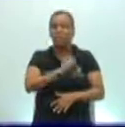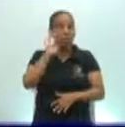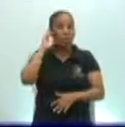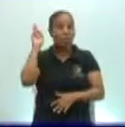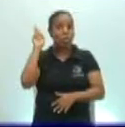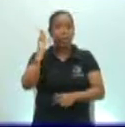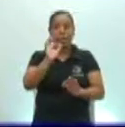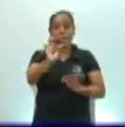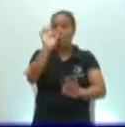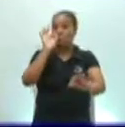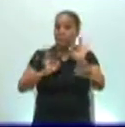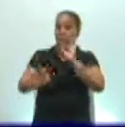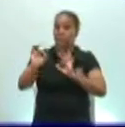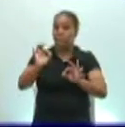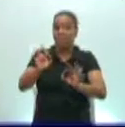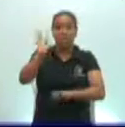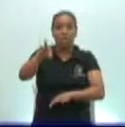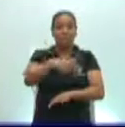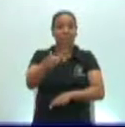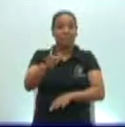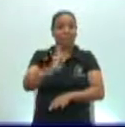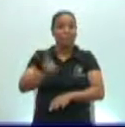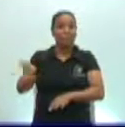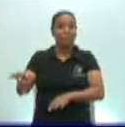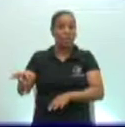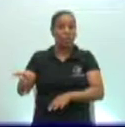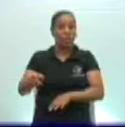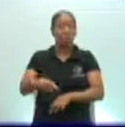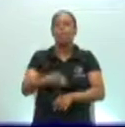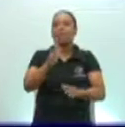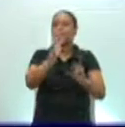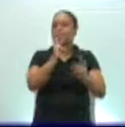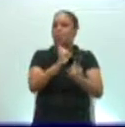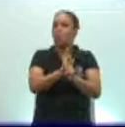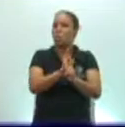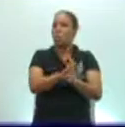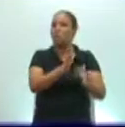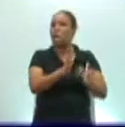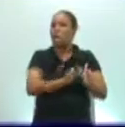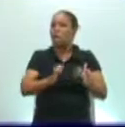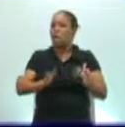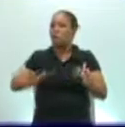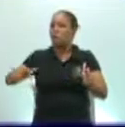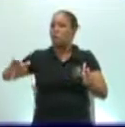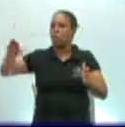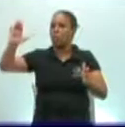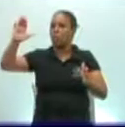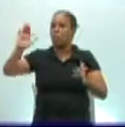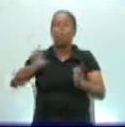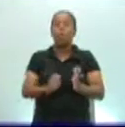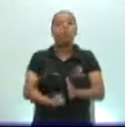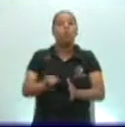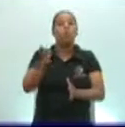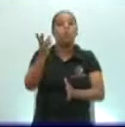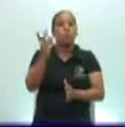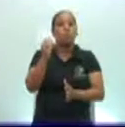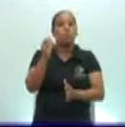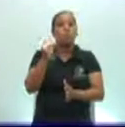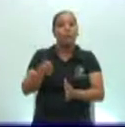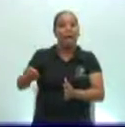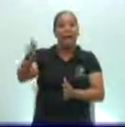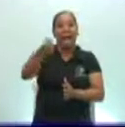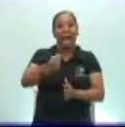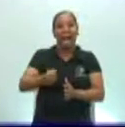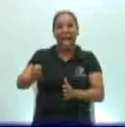en la tabla periódica se encuentran ubicados en orden creciente de sus números atómicos, que estos números